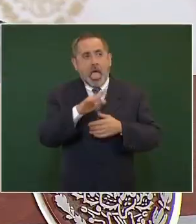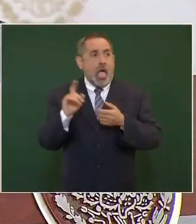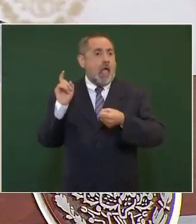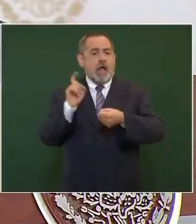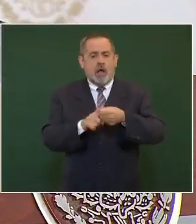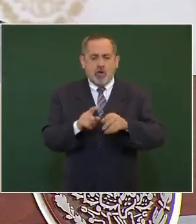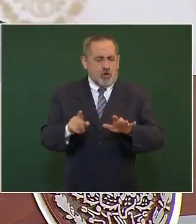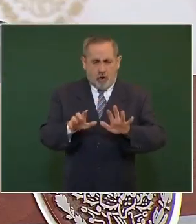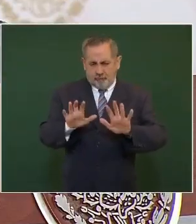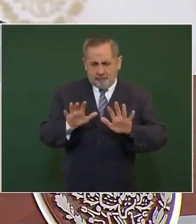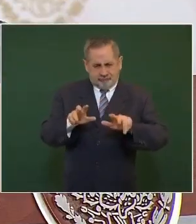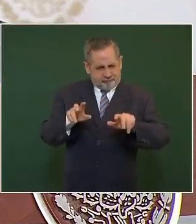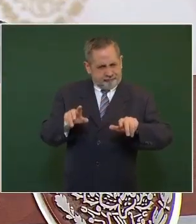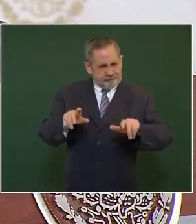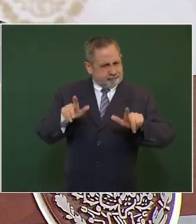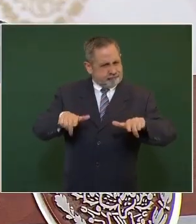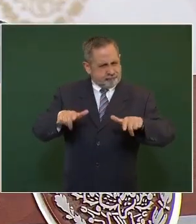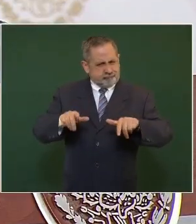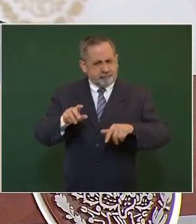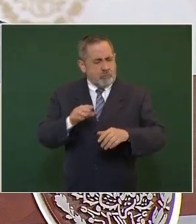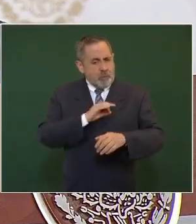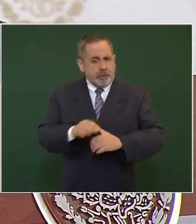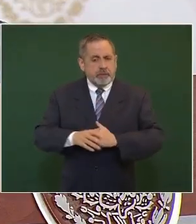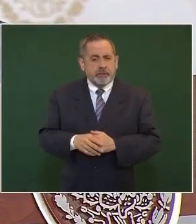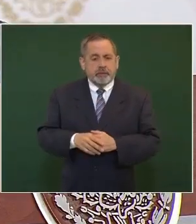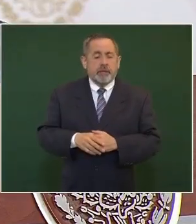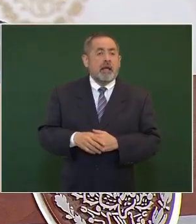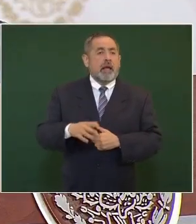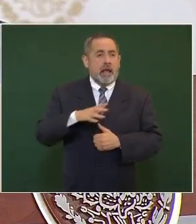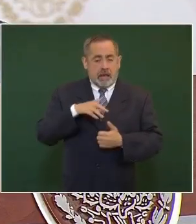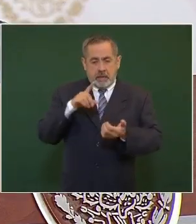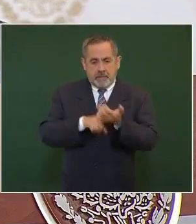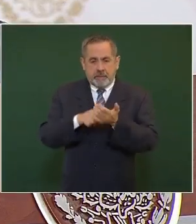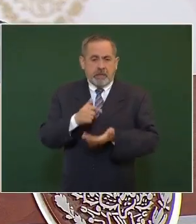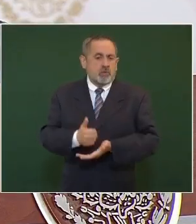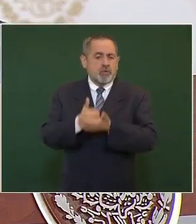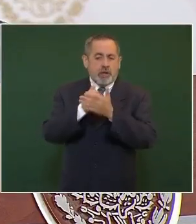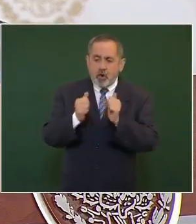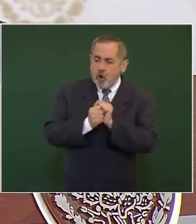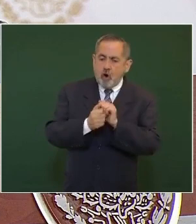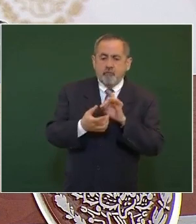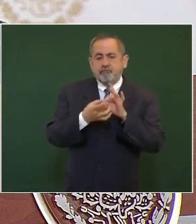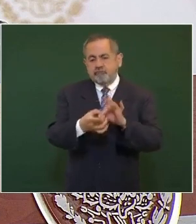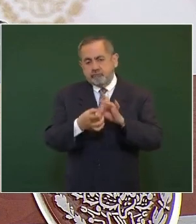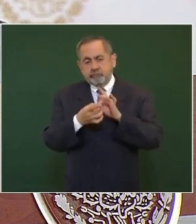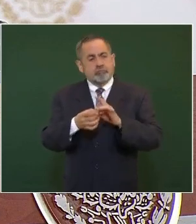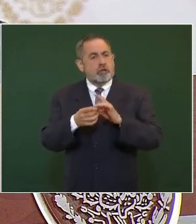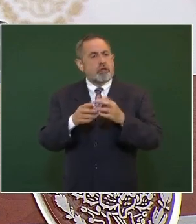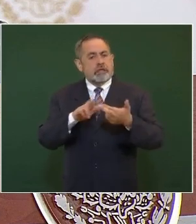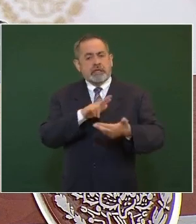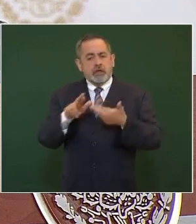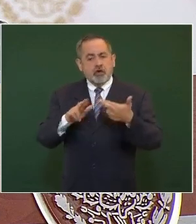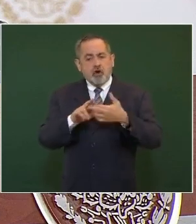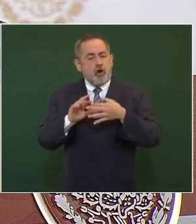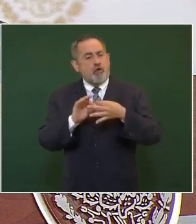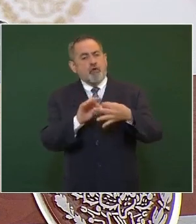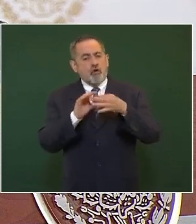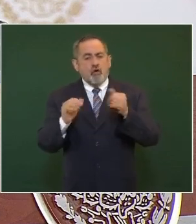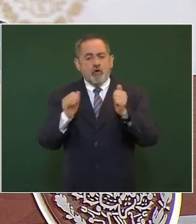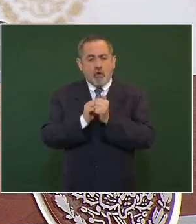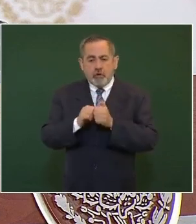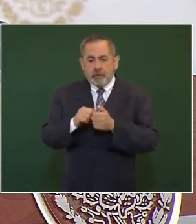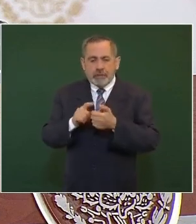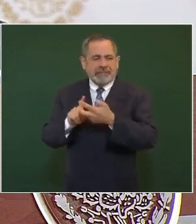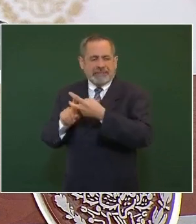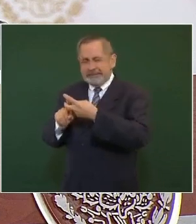inscribirse en esta plataforma. Tenemos ya mecanismos para colaborar bilateralmente y regionalmente en las redes de trata